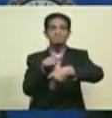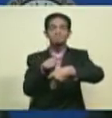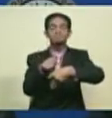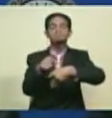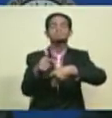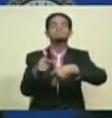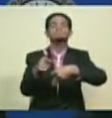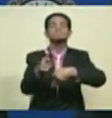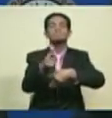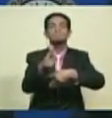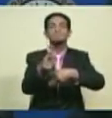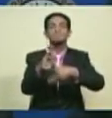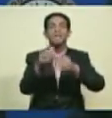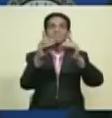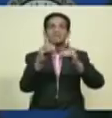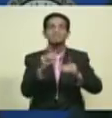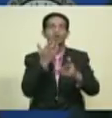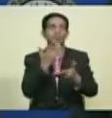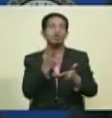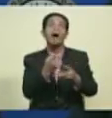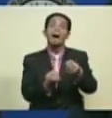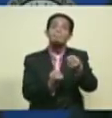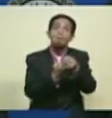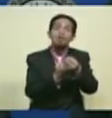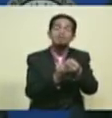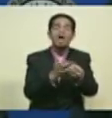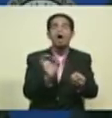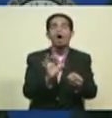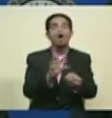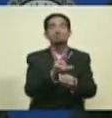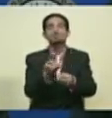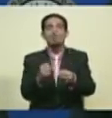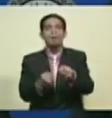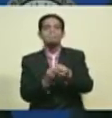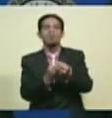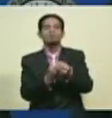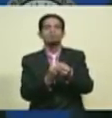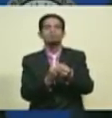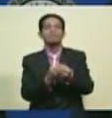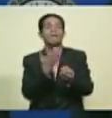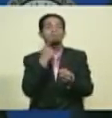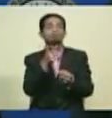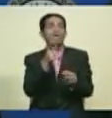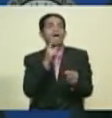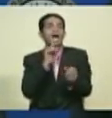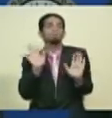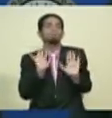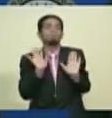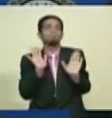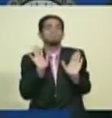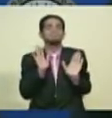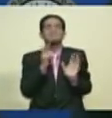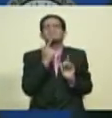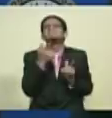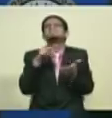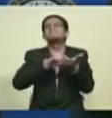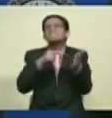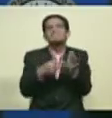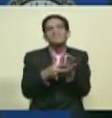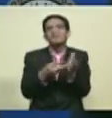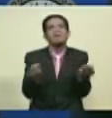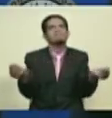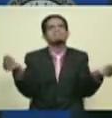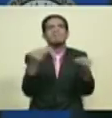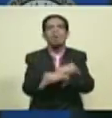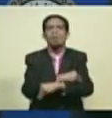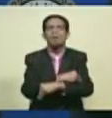en una resolución, o la apoyas o no la apoyas. Si tú te abstienes, le estás diciendo a quien la está proponiendo, no estoy de acuerdo. Es